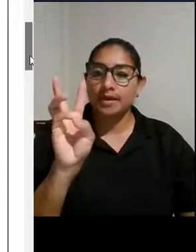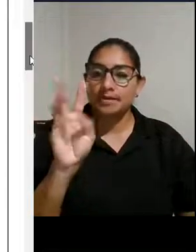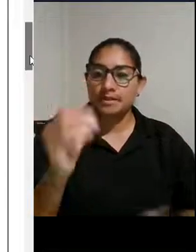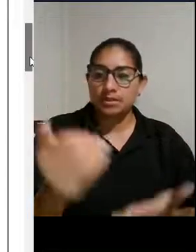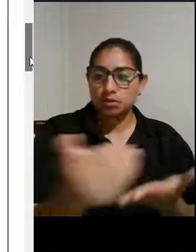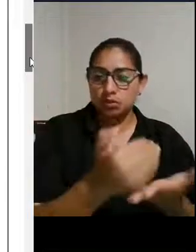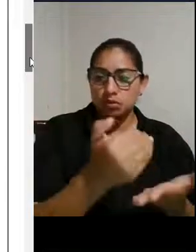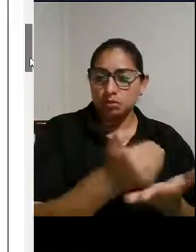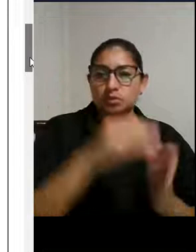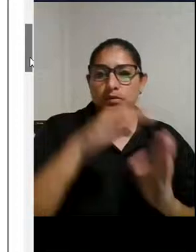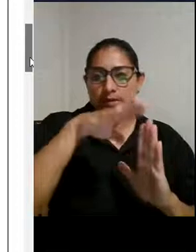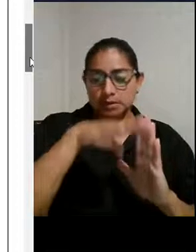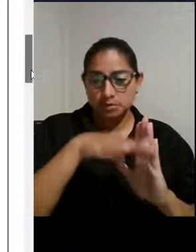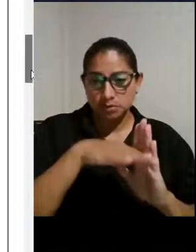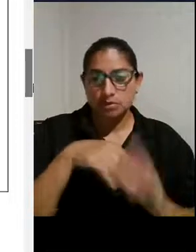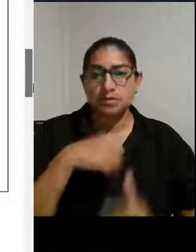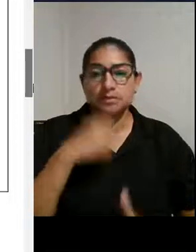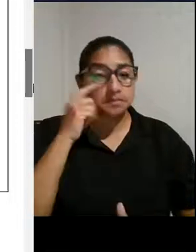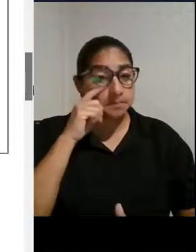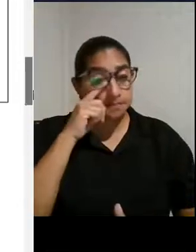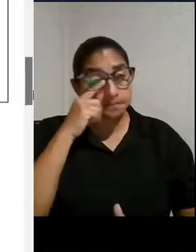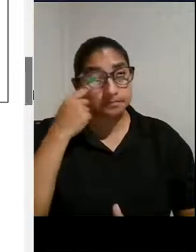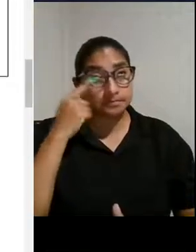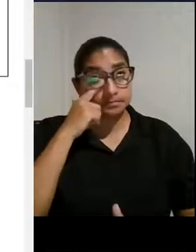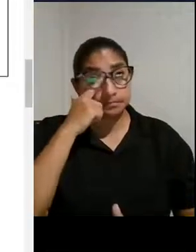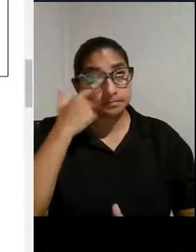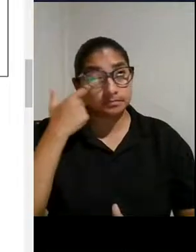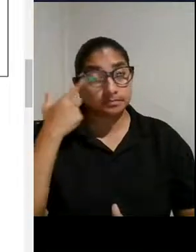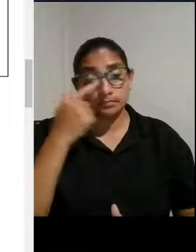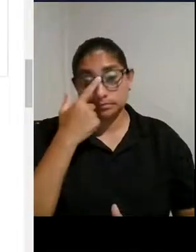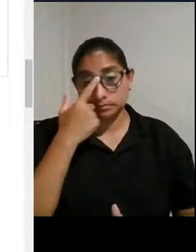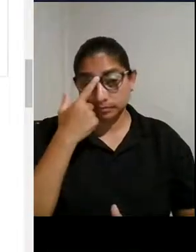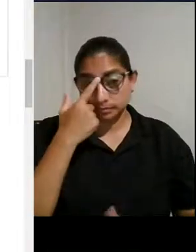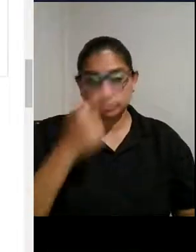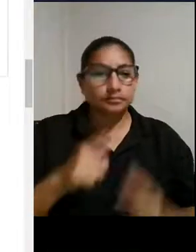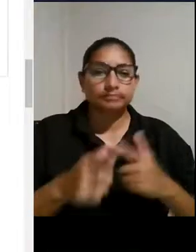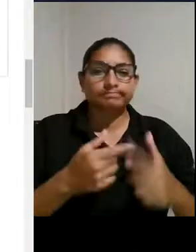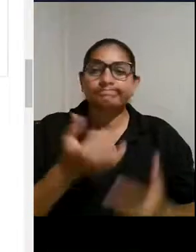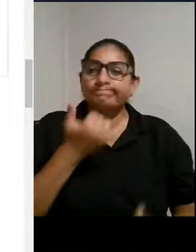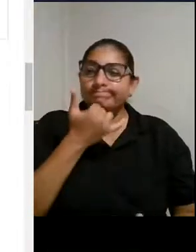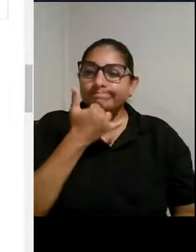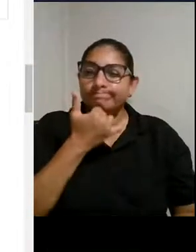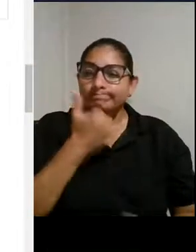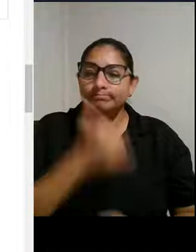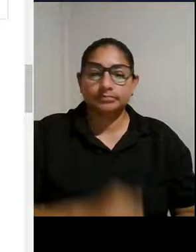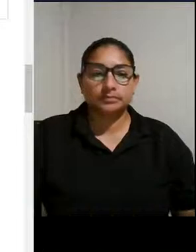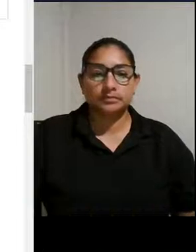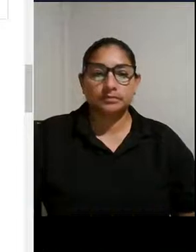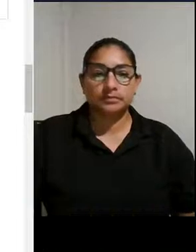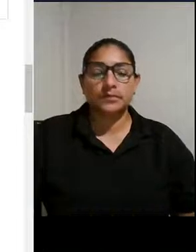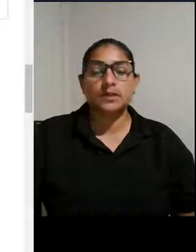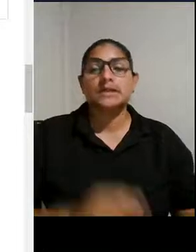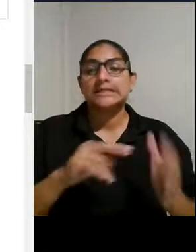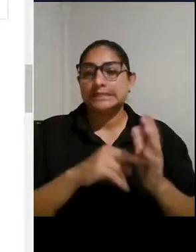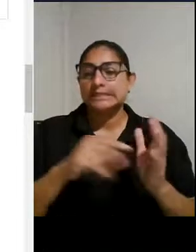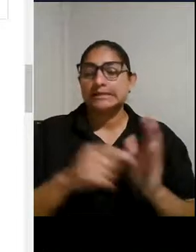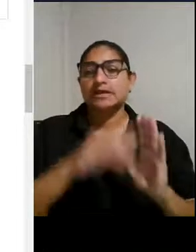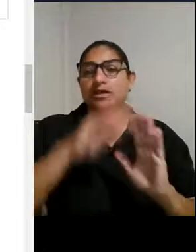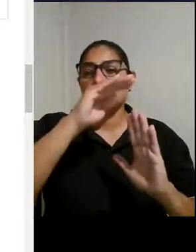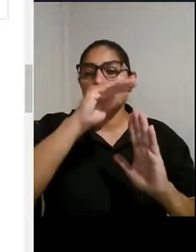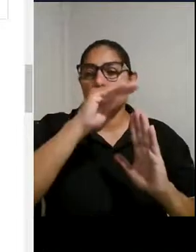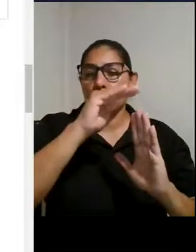acuerdo? Entonces, lo que va a pasar es que estamos disminuyendo